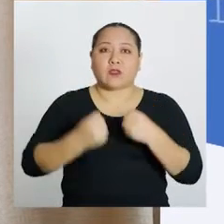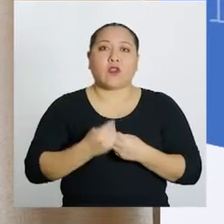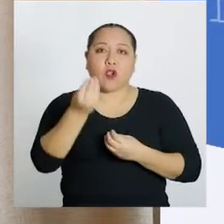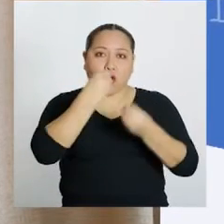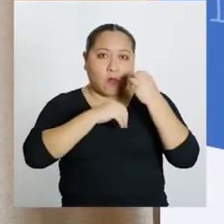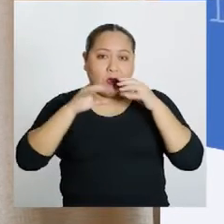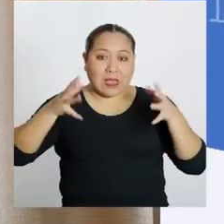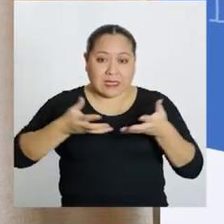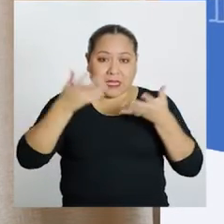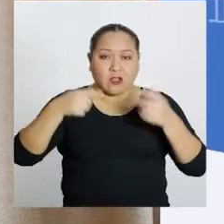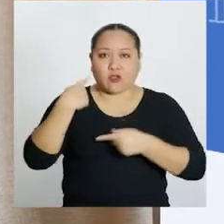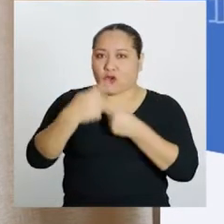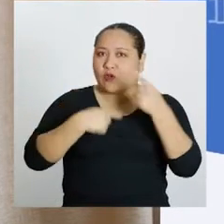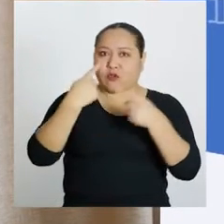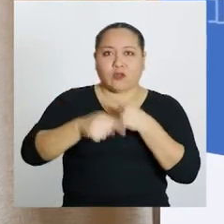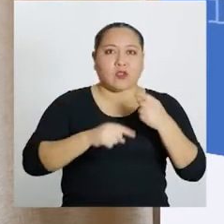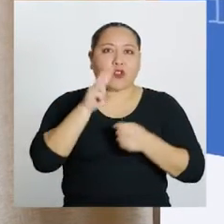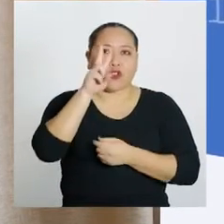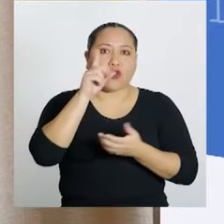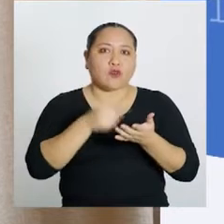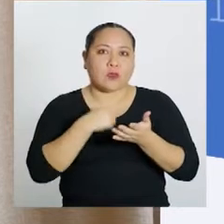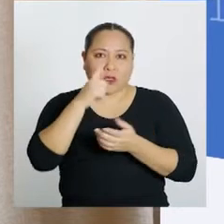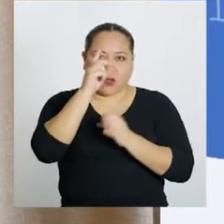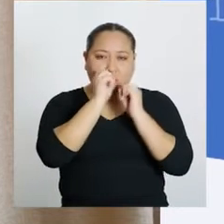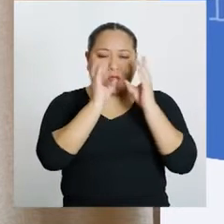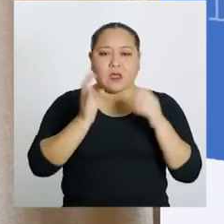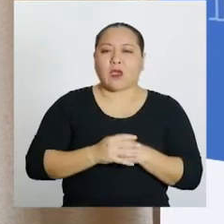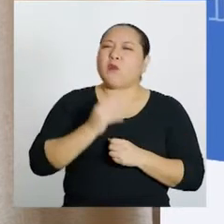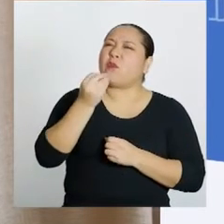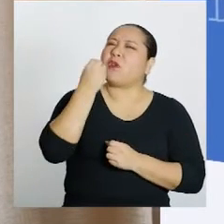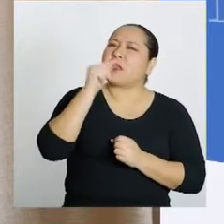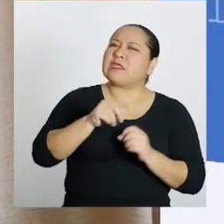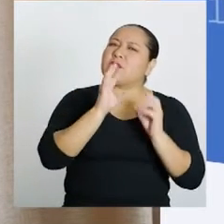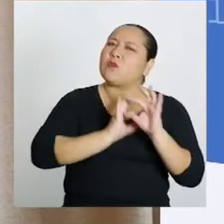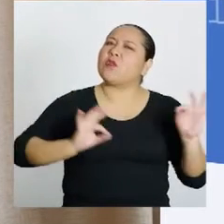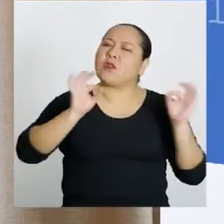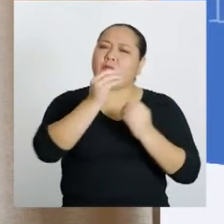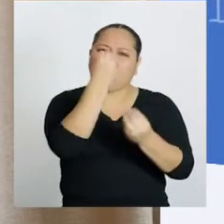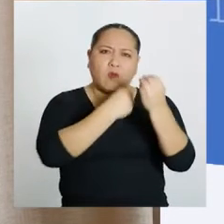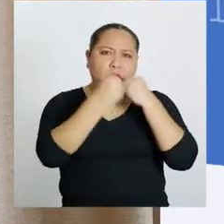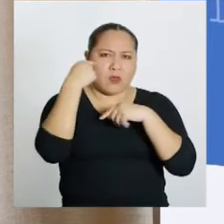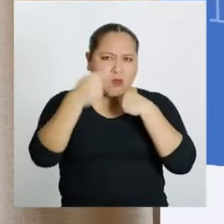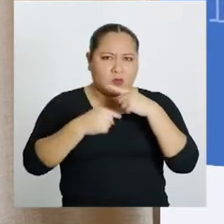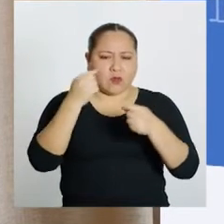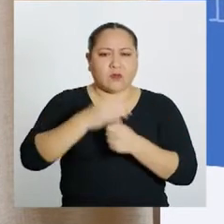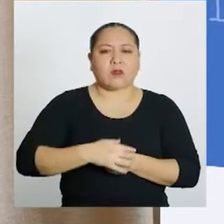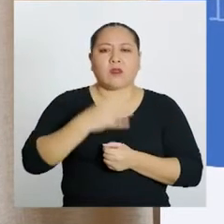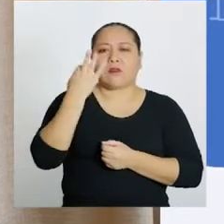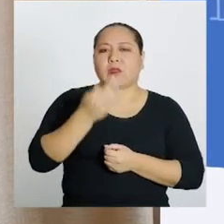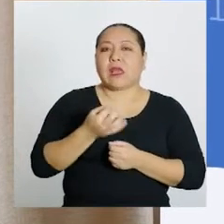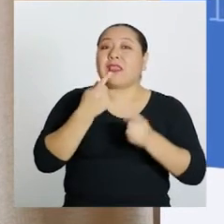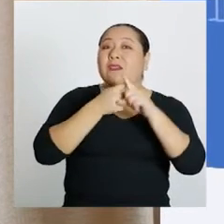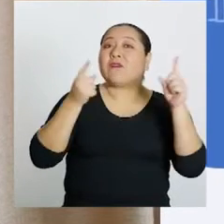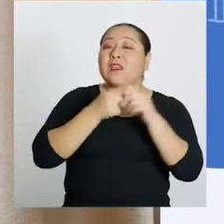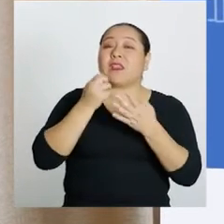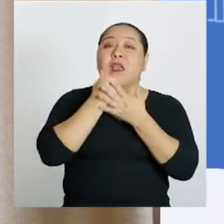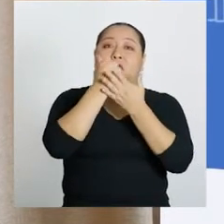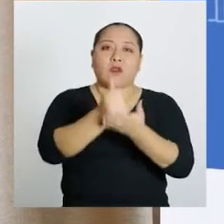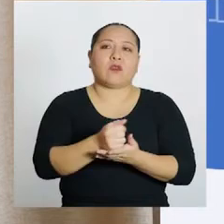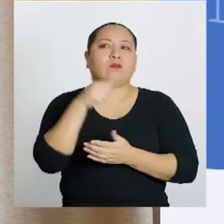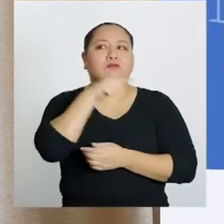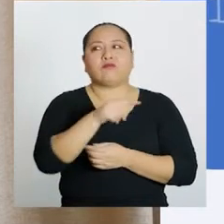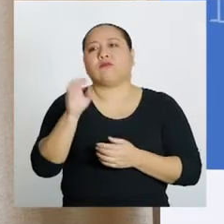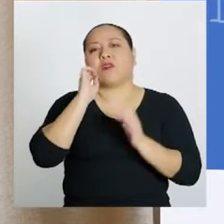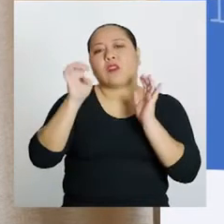ser todos los días, 2 veces por día. ¿Por qué es tan importante su consumo diario? Las verduras tienen diferentes beneficios, entre ellos,